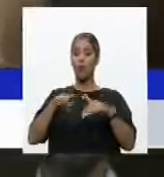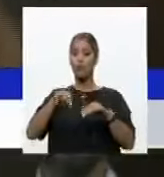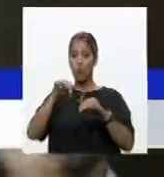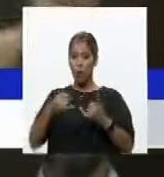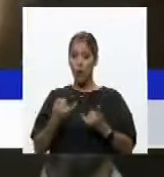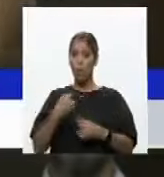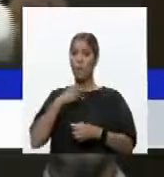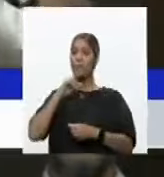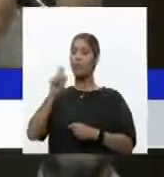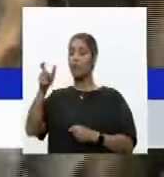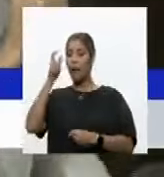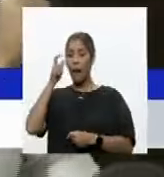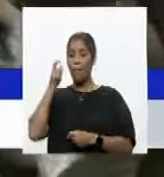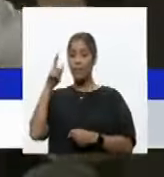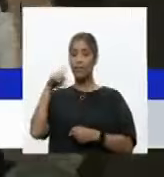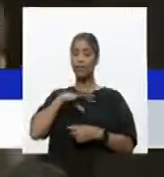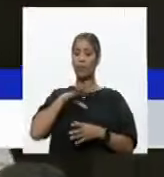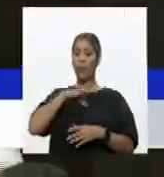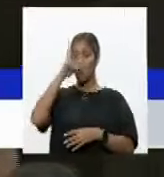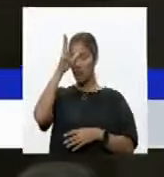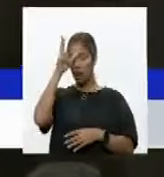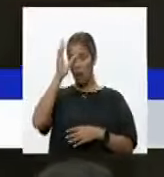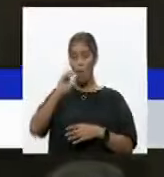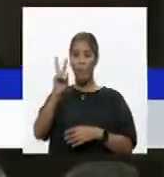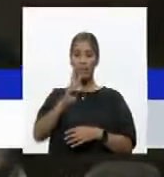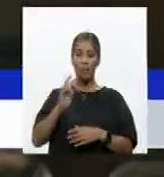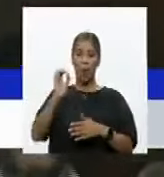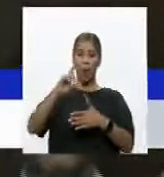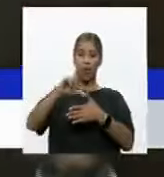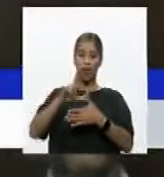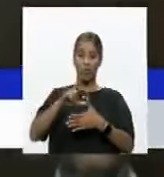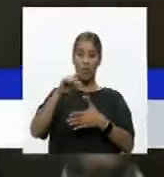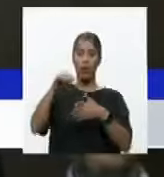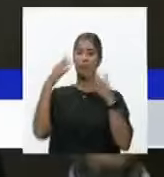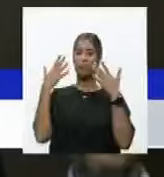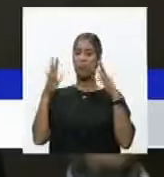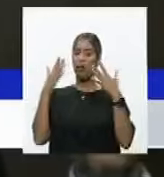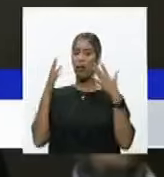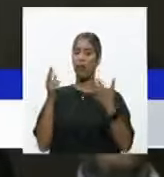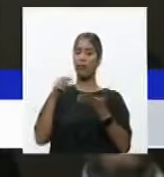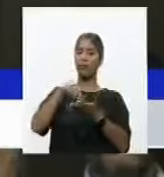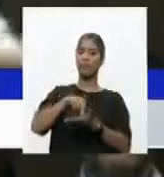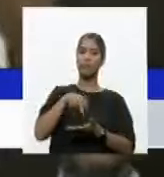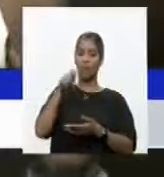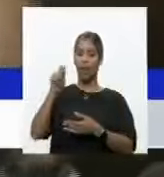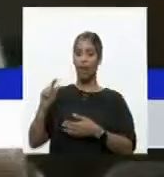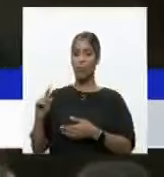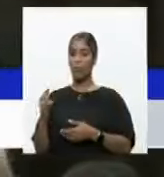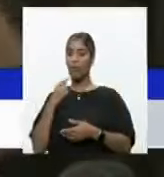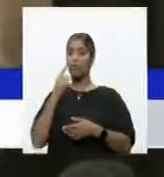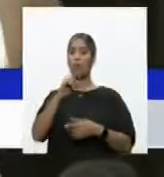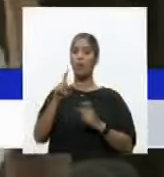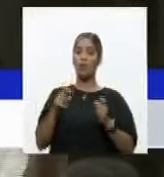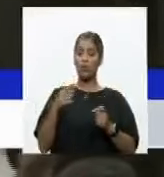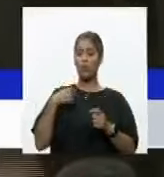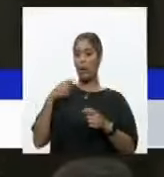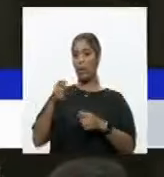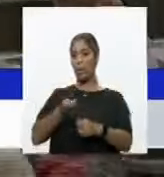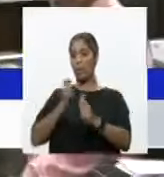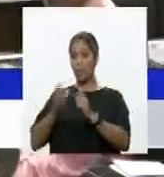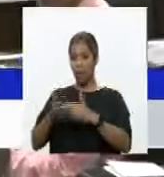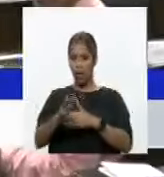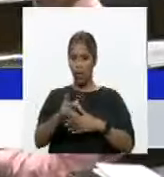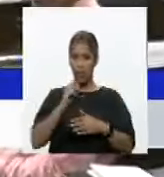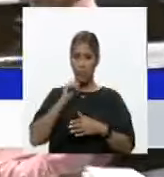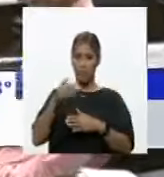usted le pregunta a un campesino en Paraguaná o en Venezuela o en Latinoamérica y aplaude de pie a Ali Primera. Y usted le pregunta a un pescador y una